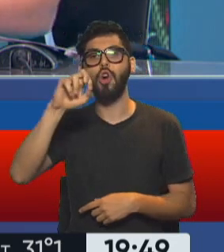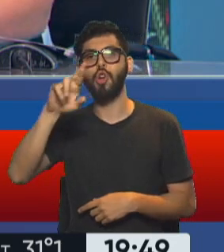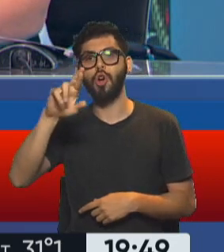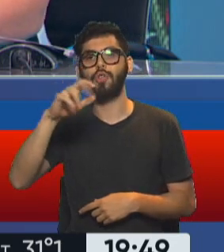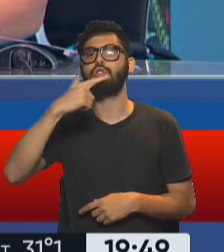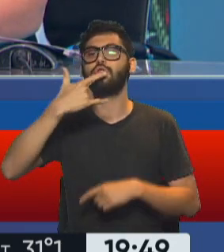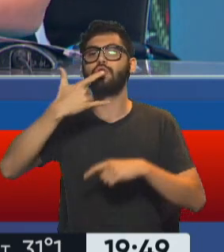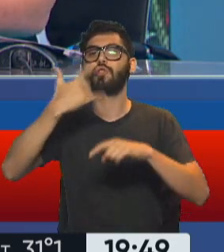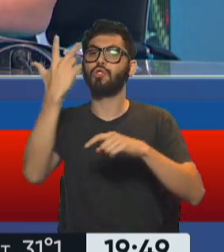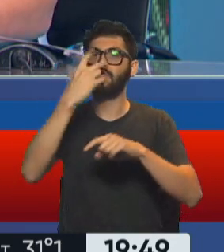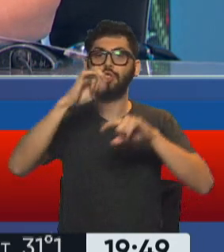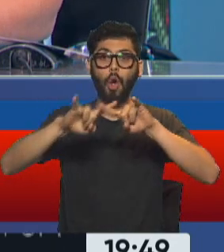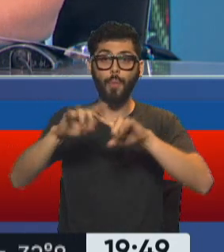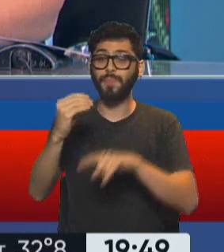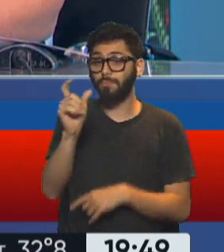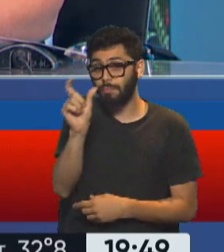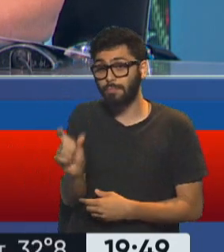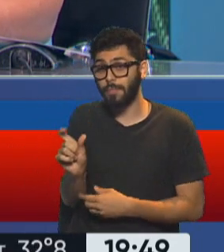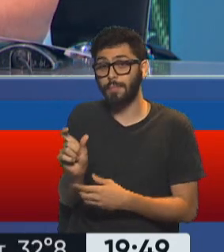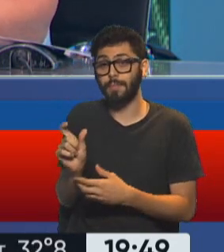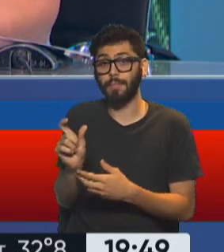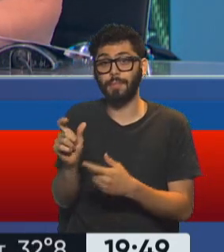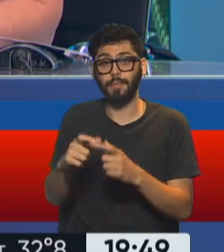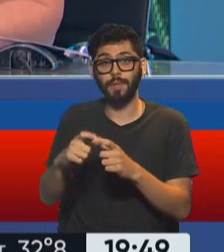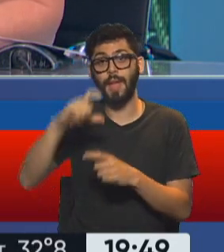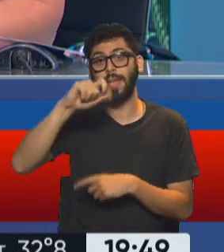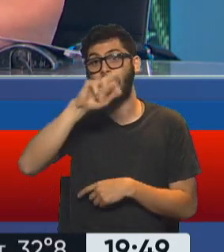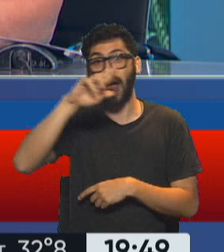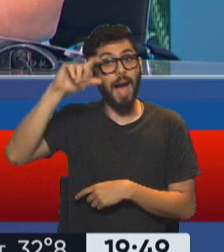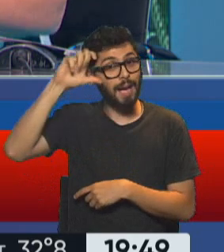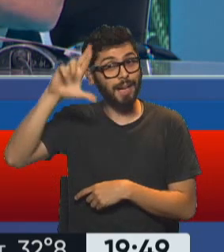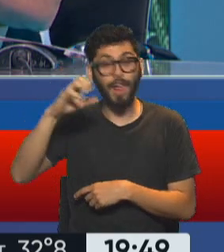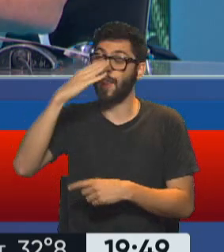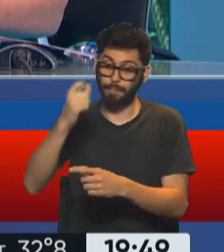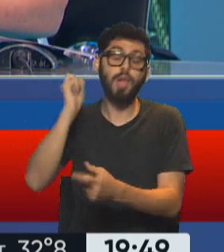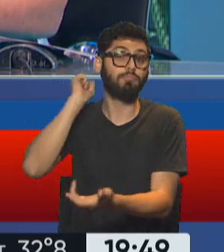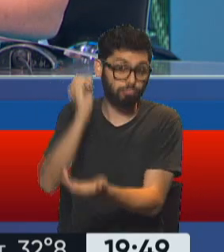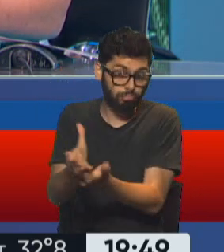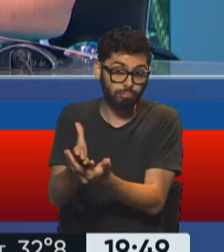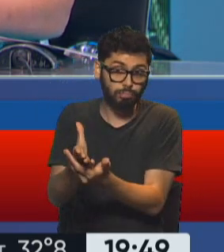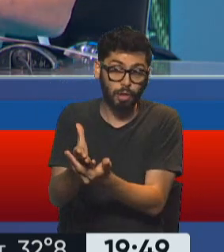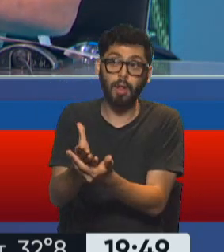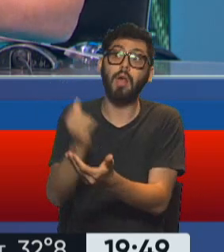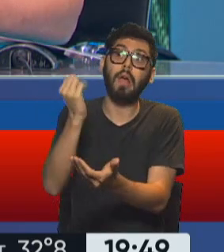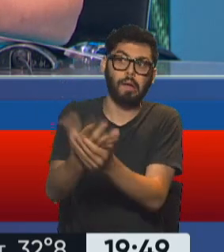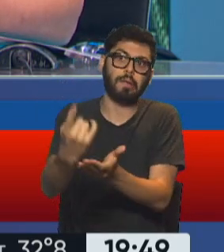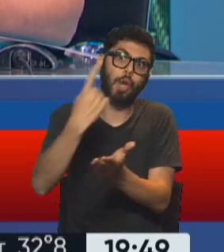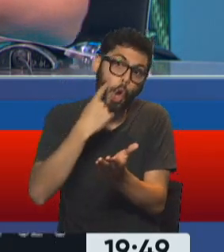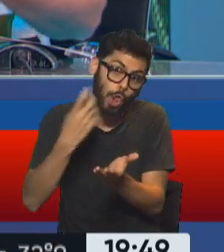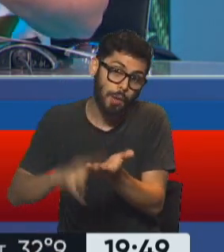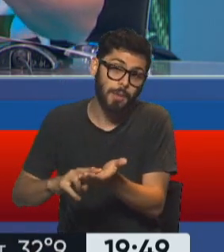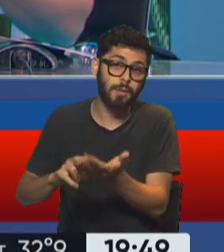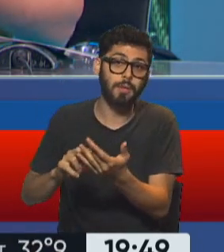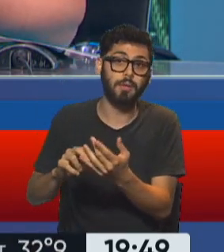donde Carrera, que después fue condenado, su condena revisada, pensó